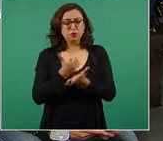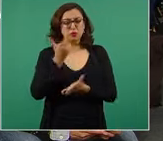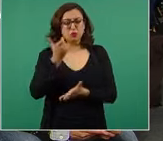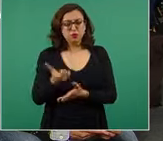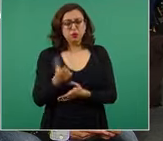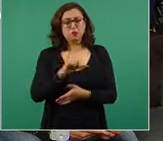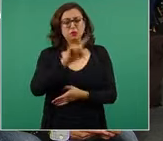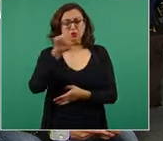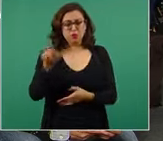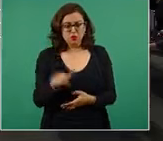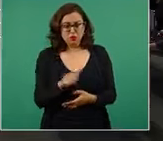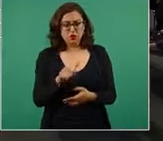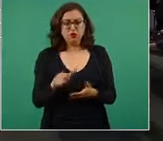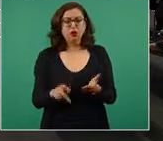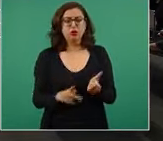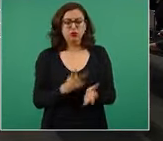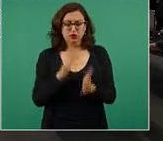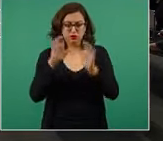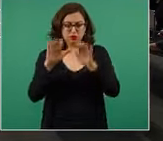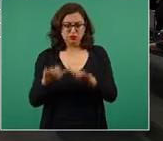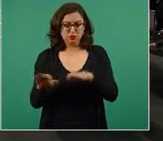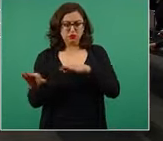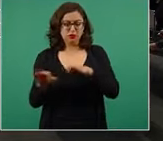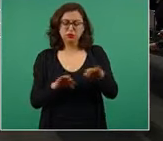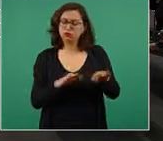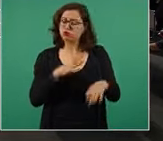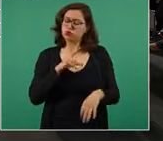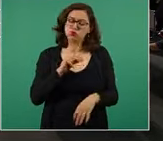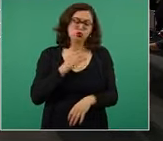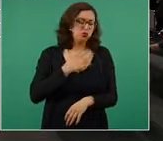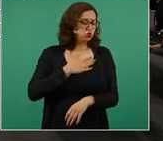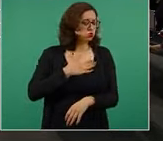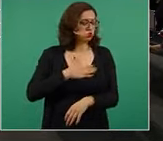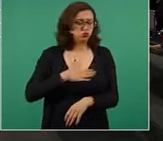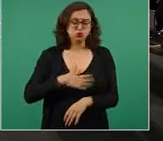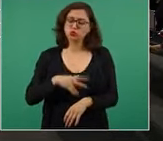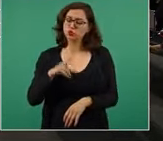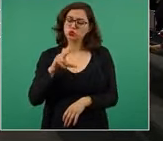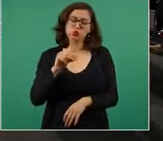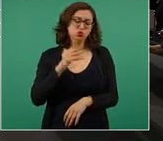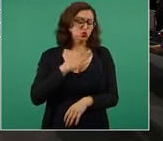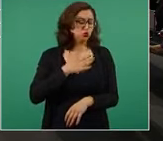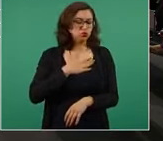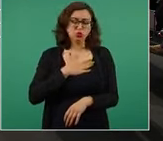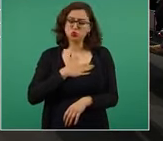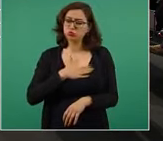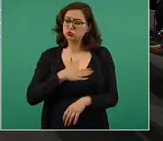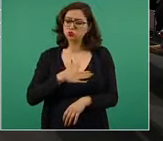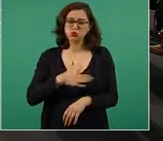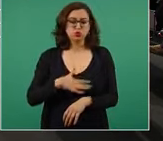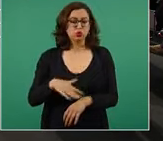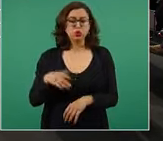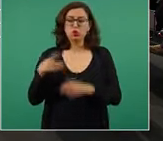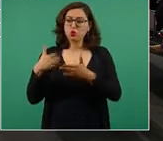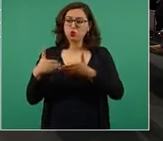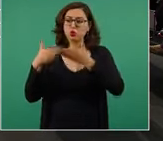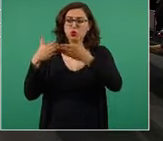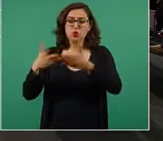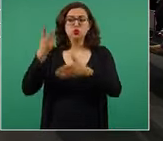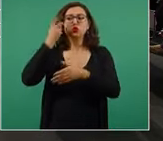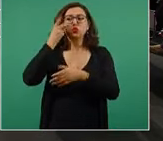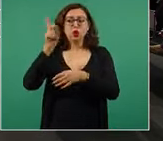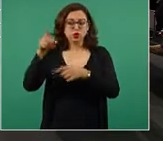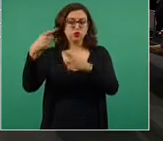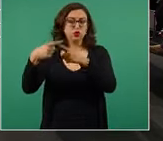barco. Y es una injusticia porque ahí tendría que pagar el que es dueño de los barcos entre ellos, y